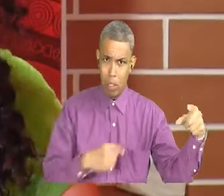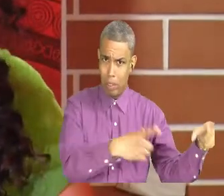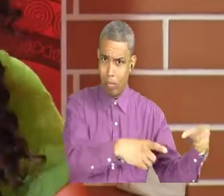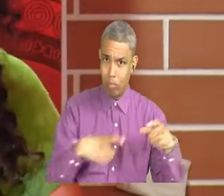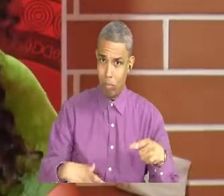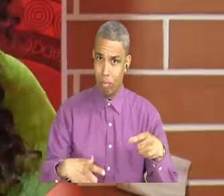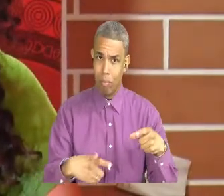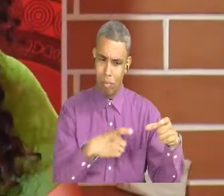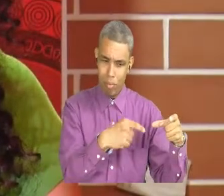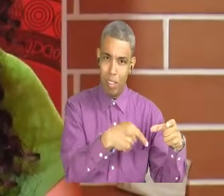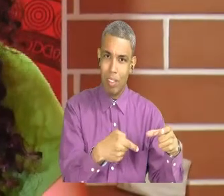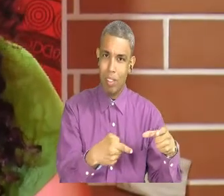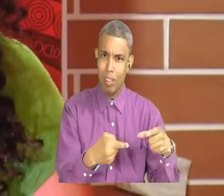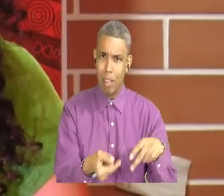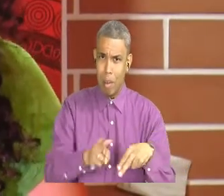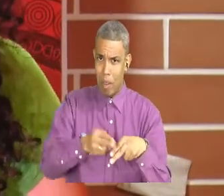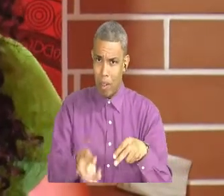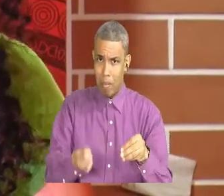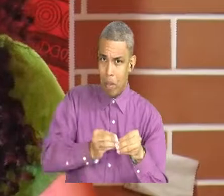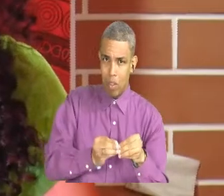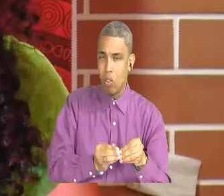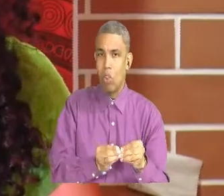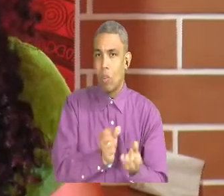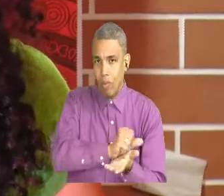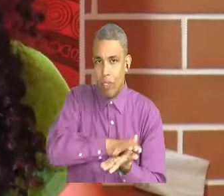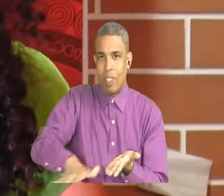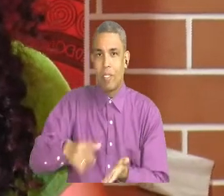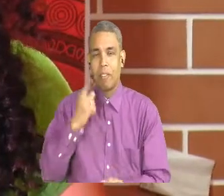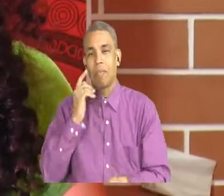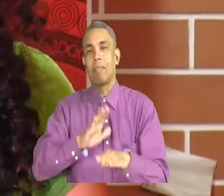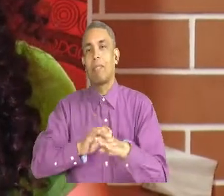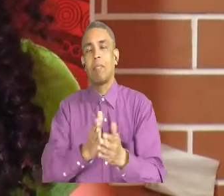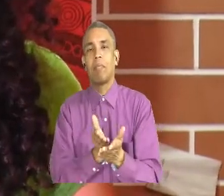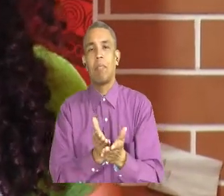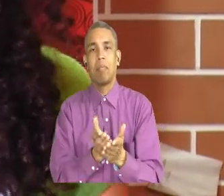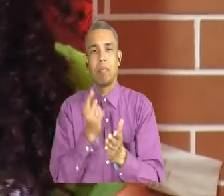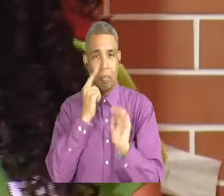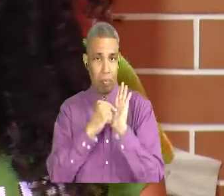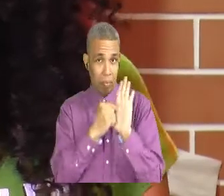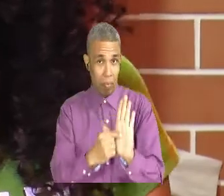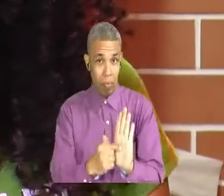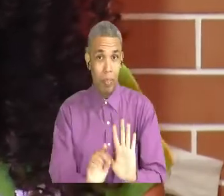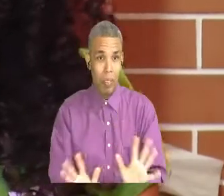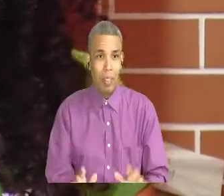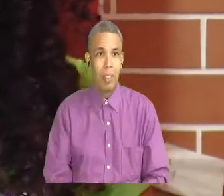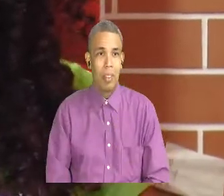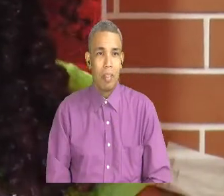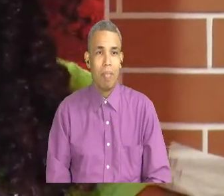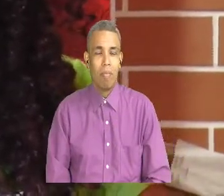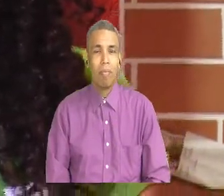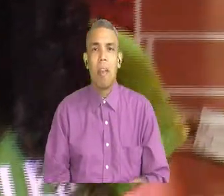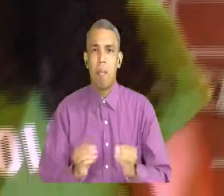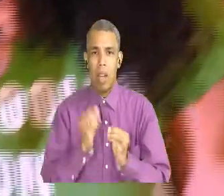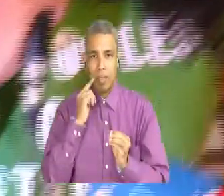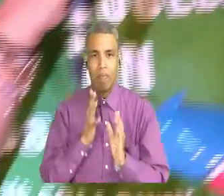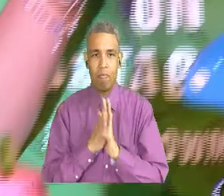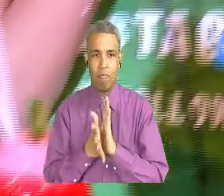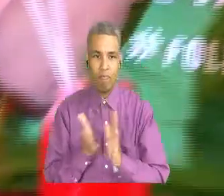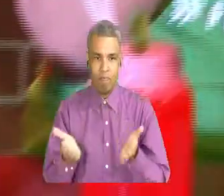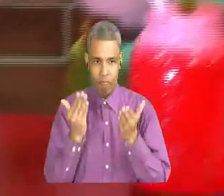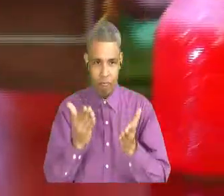en las otras presentaciones. Este fue nuestro recomendado del día aquí en la cervecería. Nos quedamos con el mejor contenido de nuestro programa.